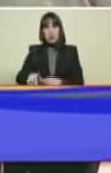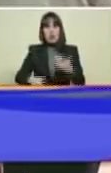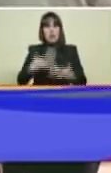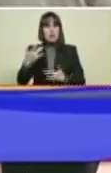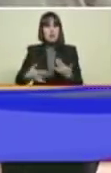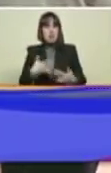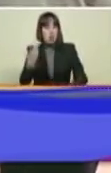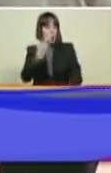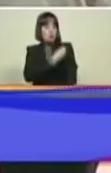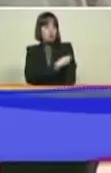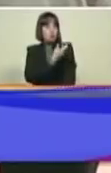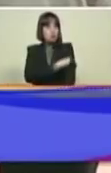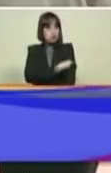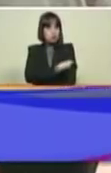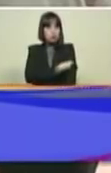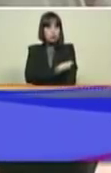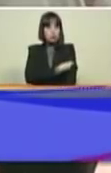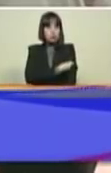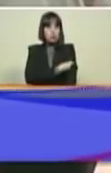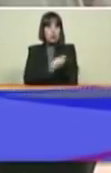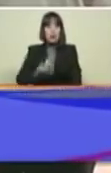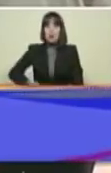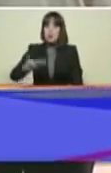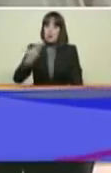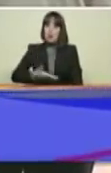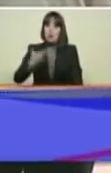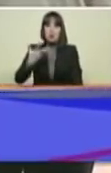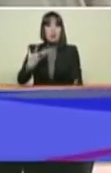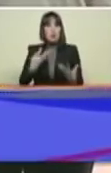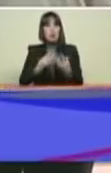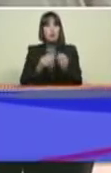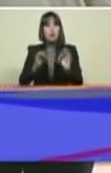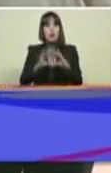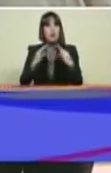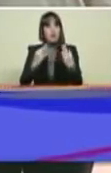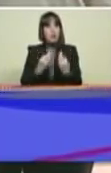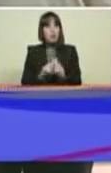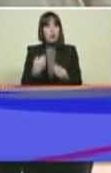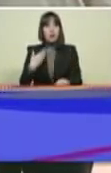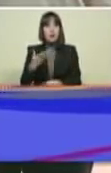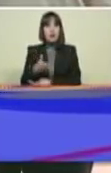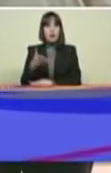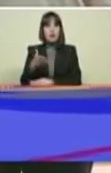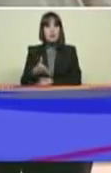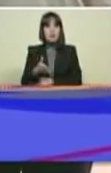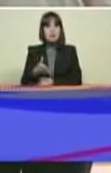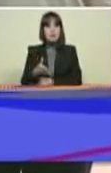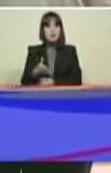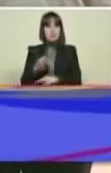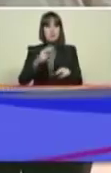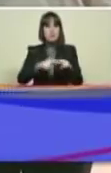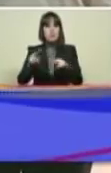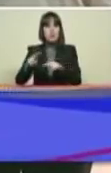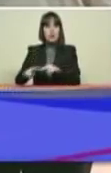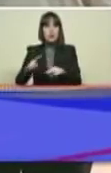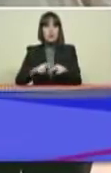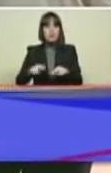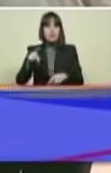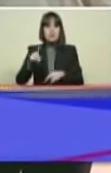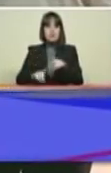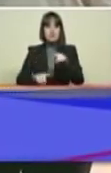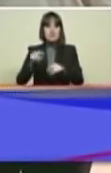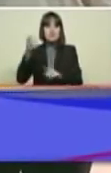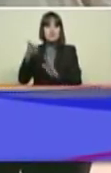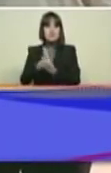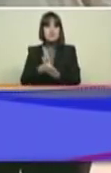de vacunación. Es importante que nuestra familia acude a la jornada de vacunación para los niños, para un niño fuerte, sano y